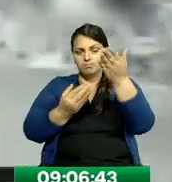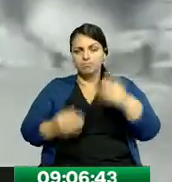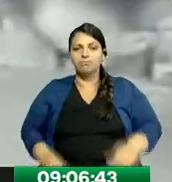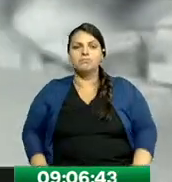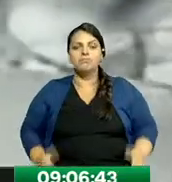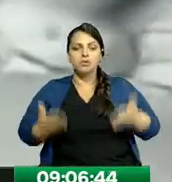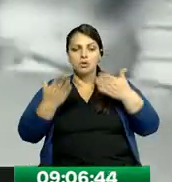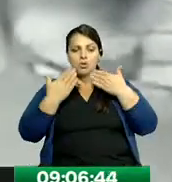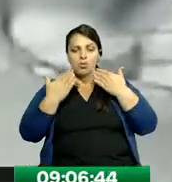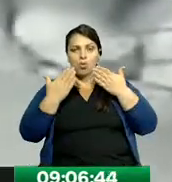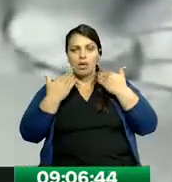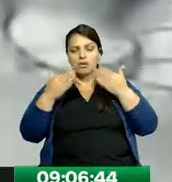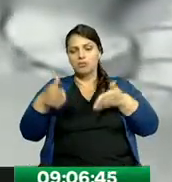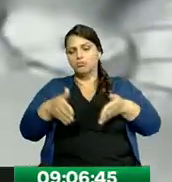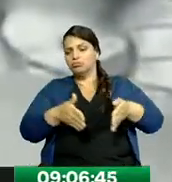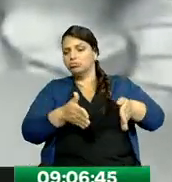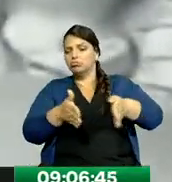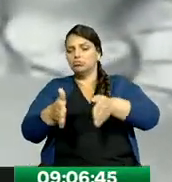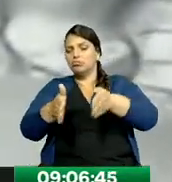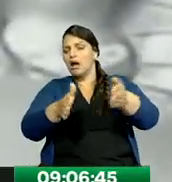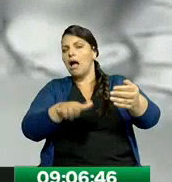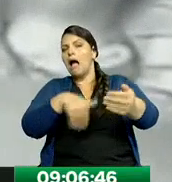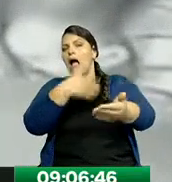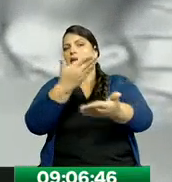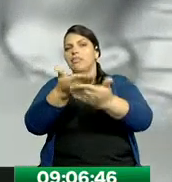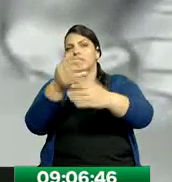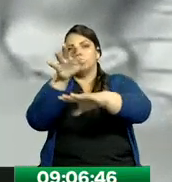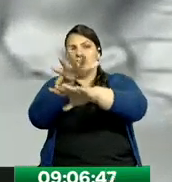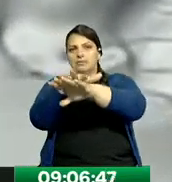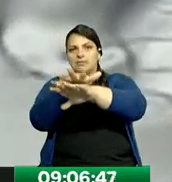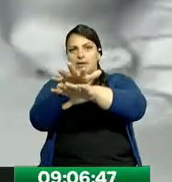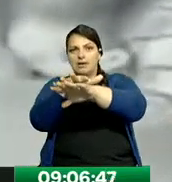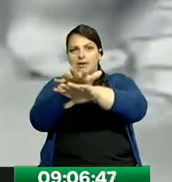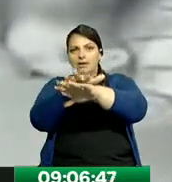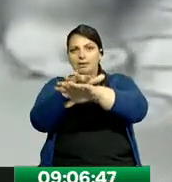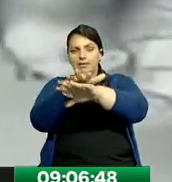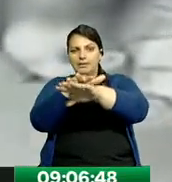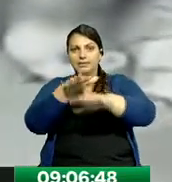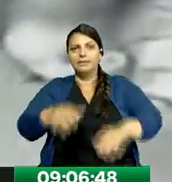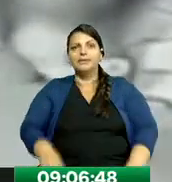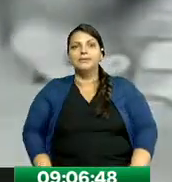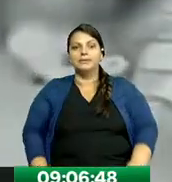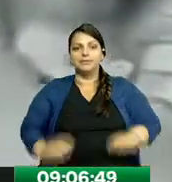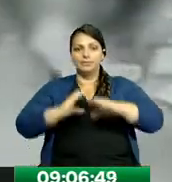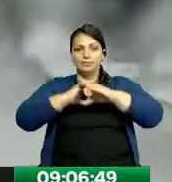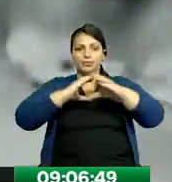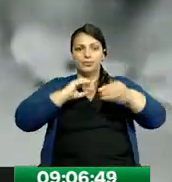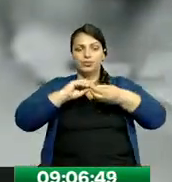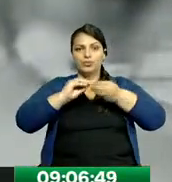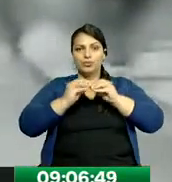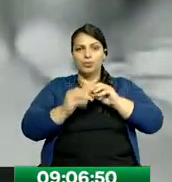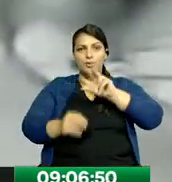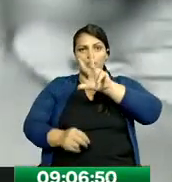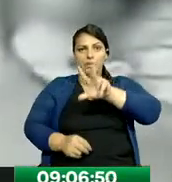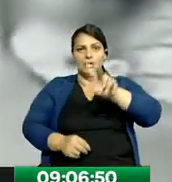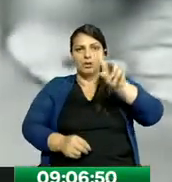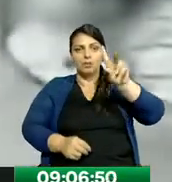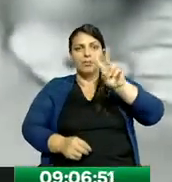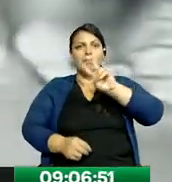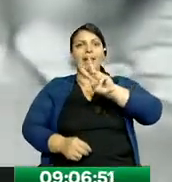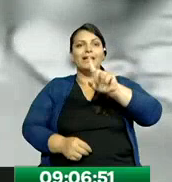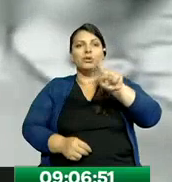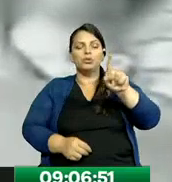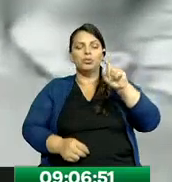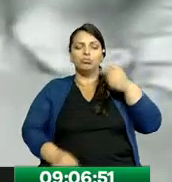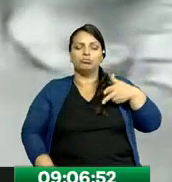ruta Guayaquil-Machala, se puede observar cómo 2 de 3 antisociales con arma en mano cometen el atraco,